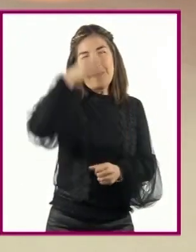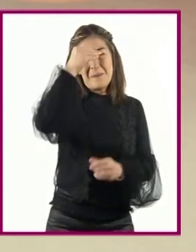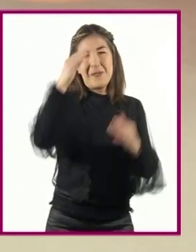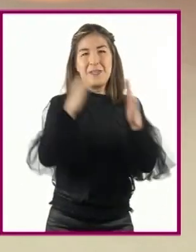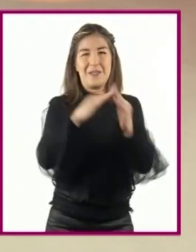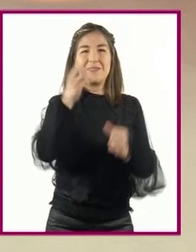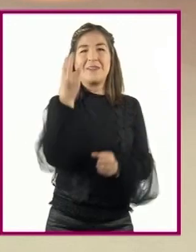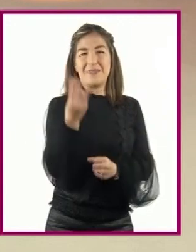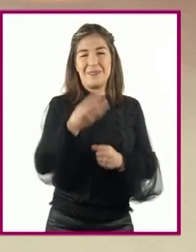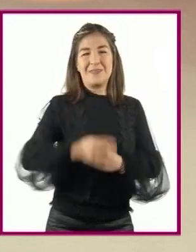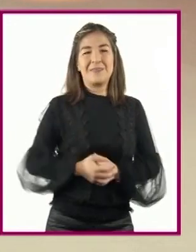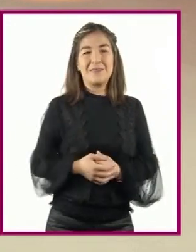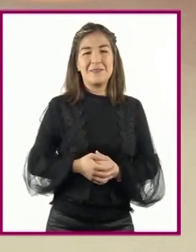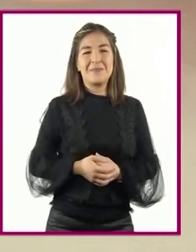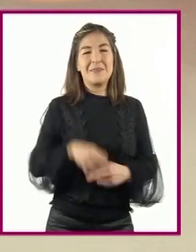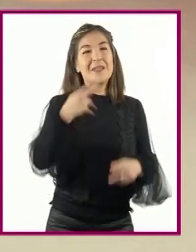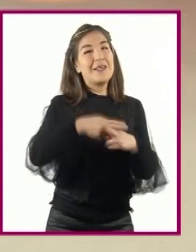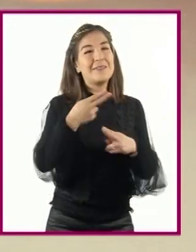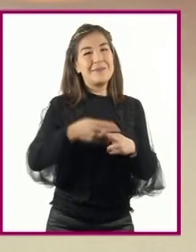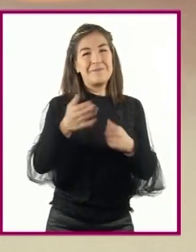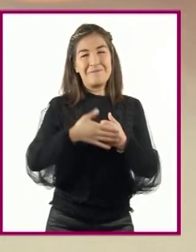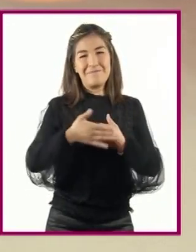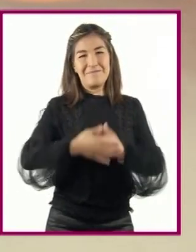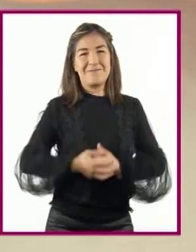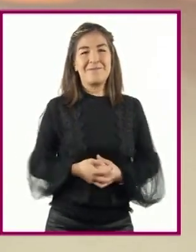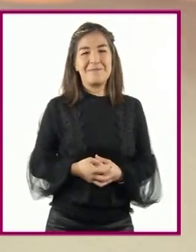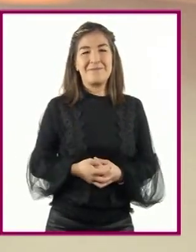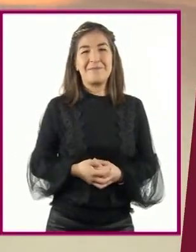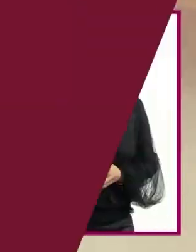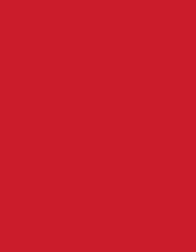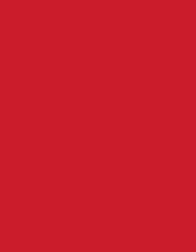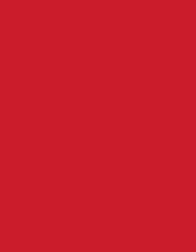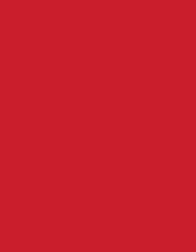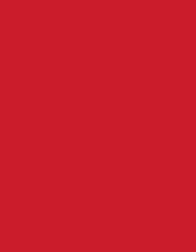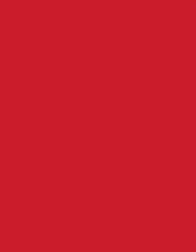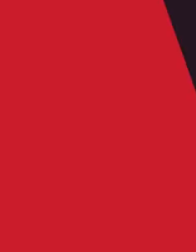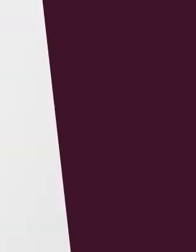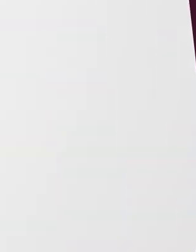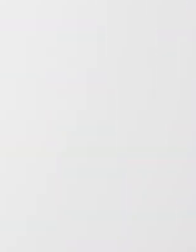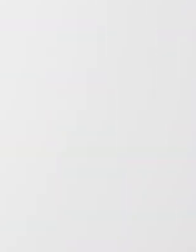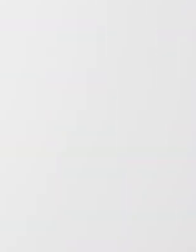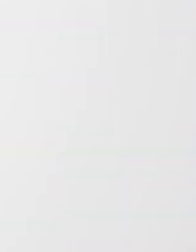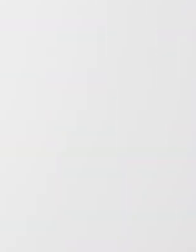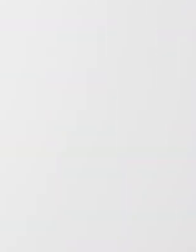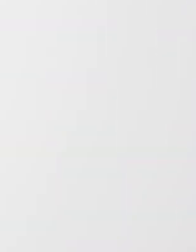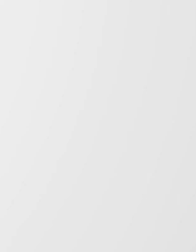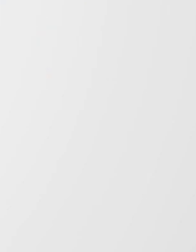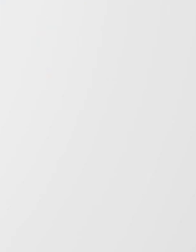Casa 3. ¡Hasta la próxima! Oh.